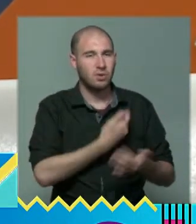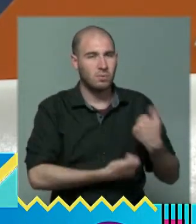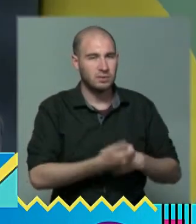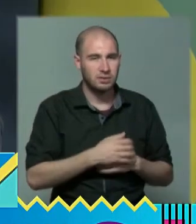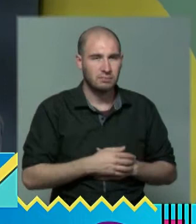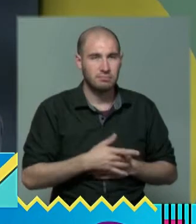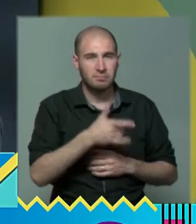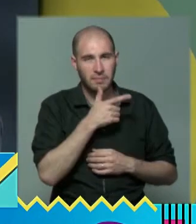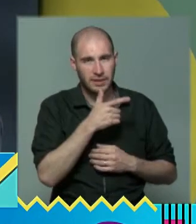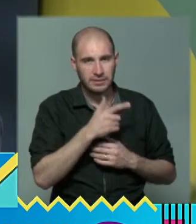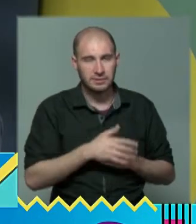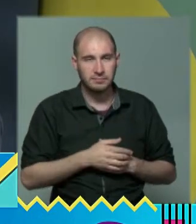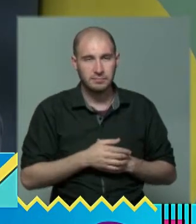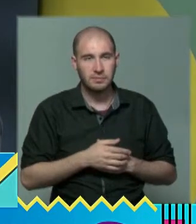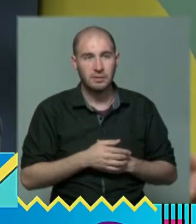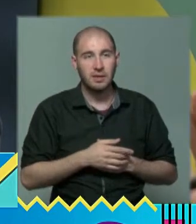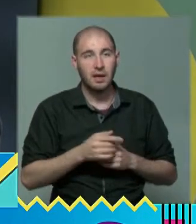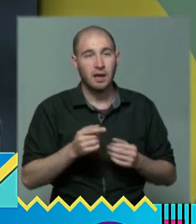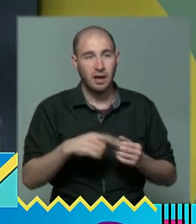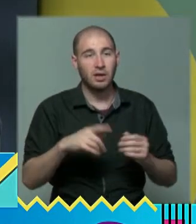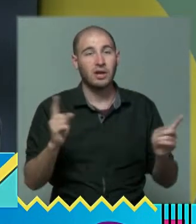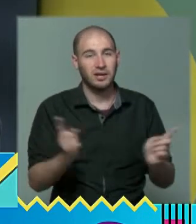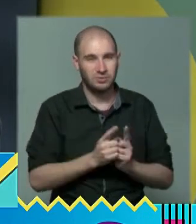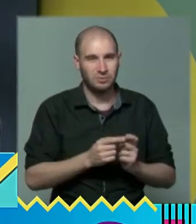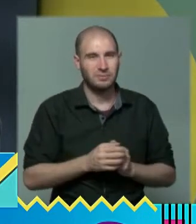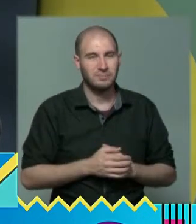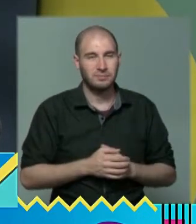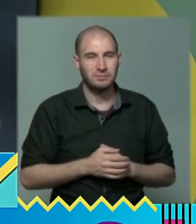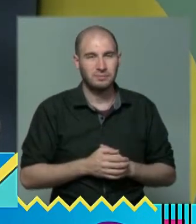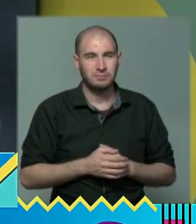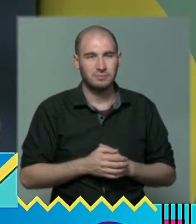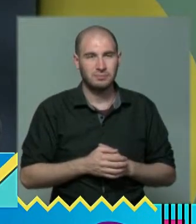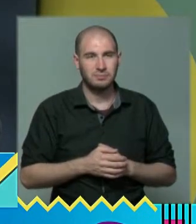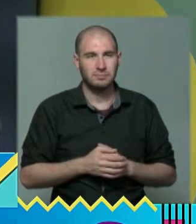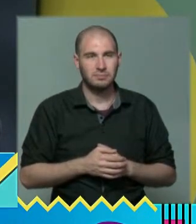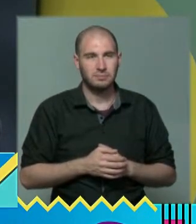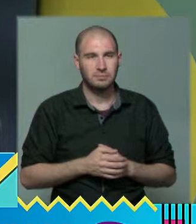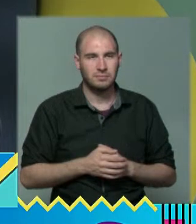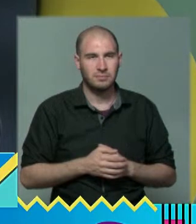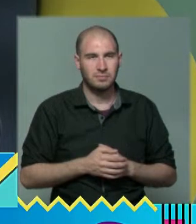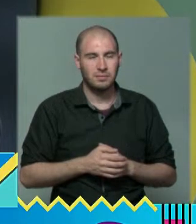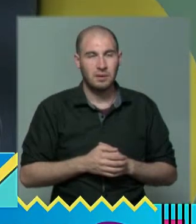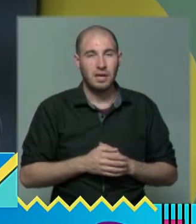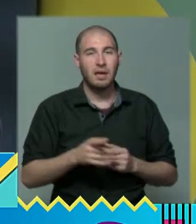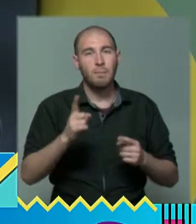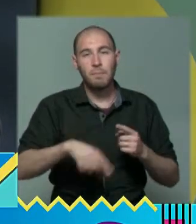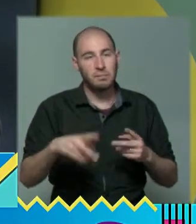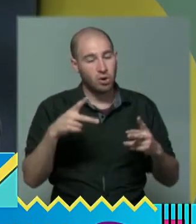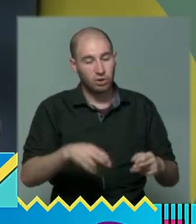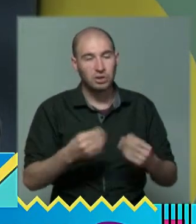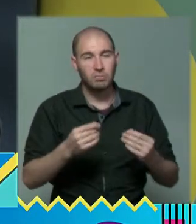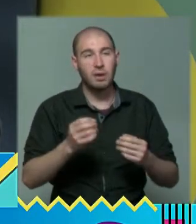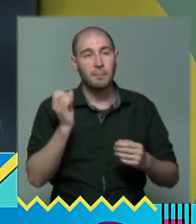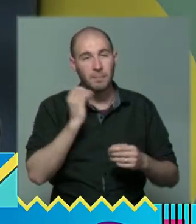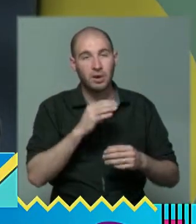Yo creo que a modo de conclusión, porque Sí, a estamos modo justo de nos queda un conclusión, minuto, así perdón. que... Es para evitar la reincidencia hay que mejorar